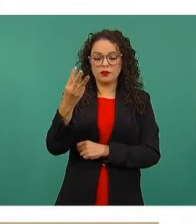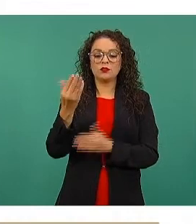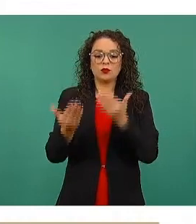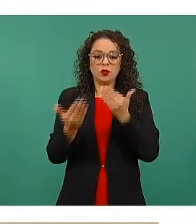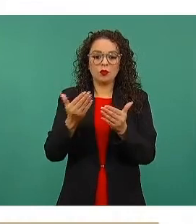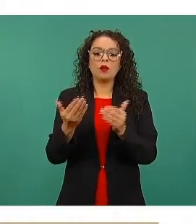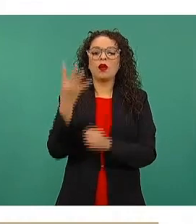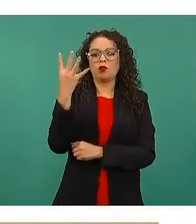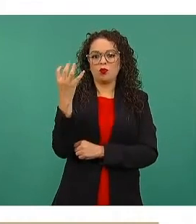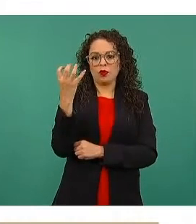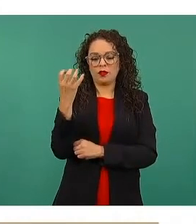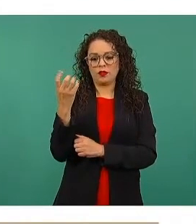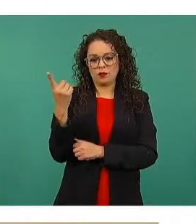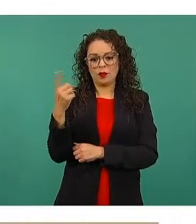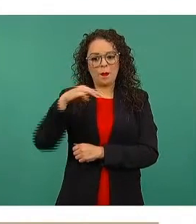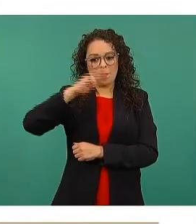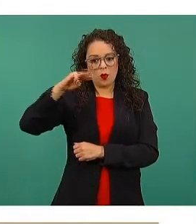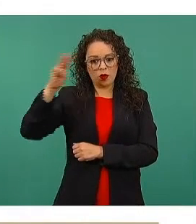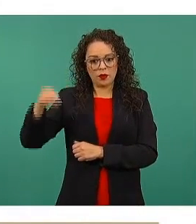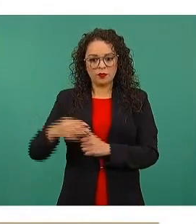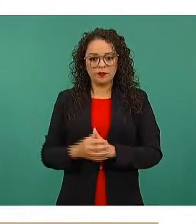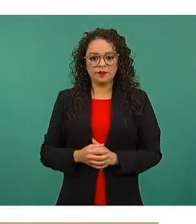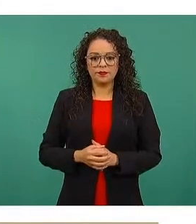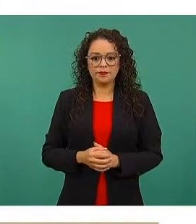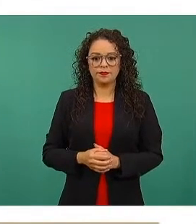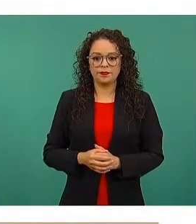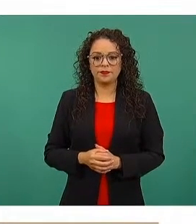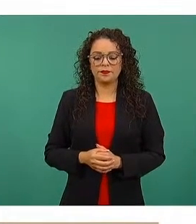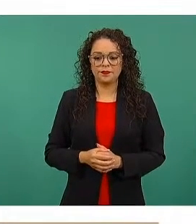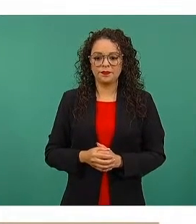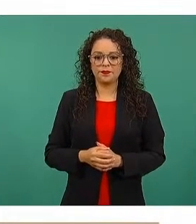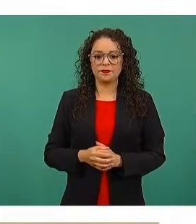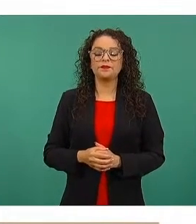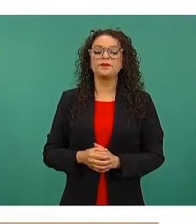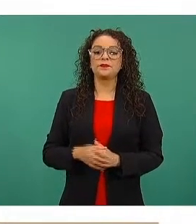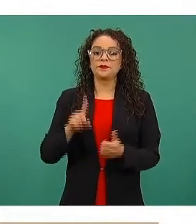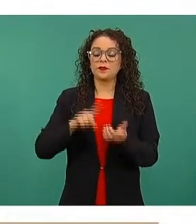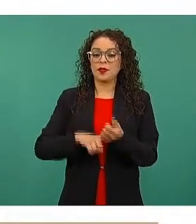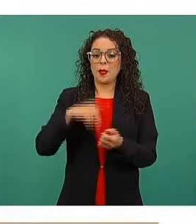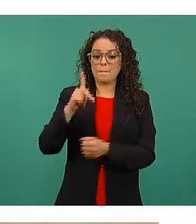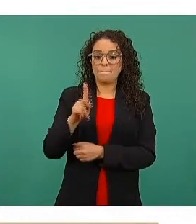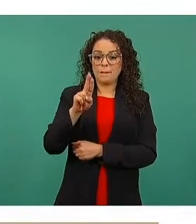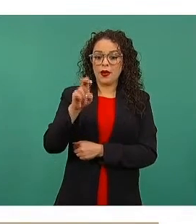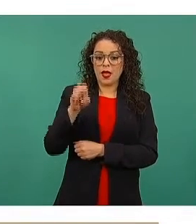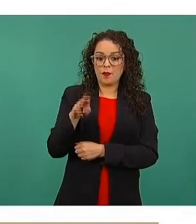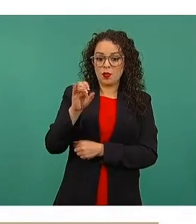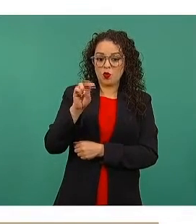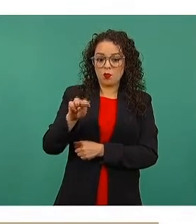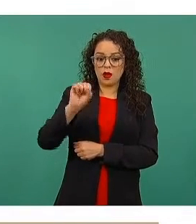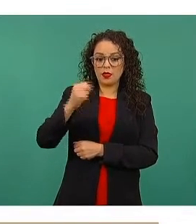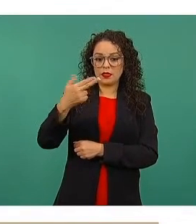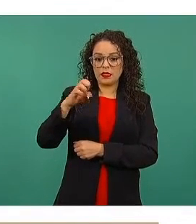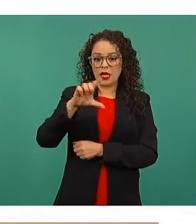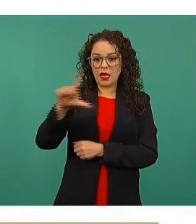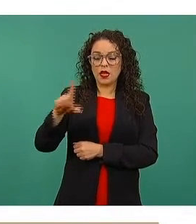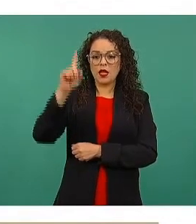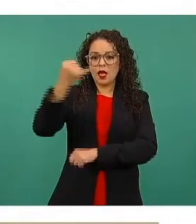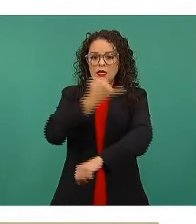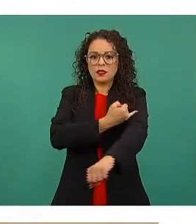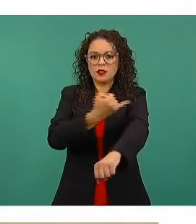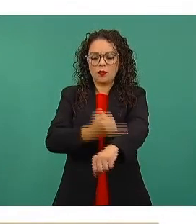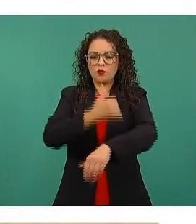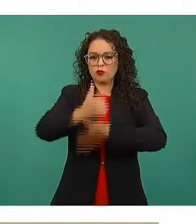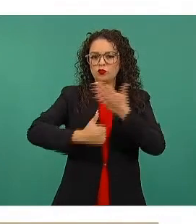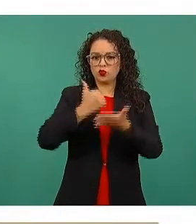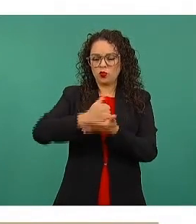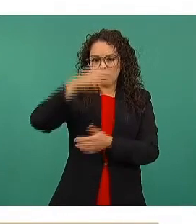público 19 pesos con 3 centavos por litro. La Premium de la Shell en Iztapalapa, en la Ciudad de